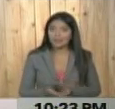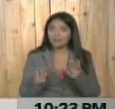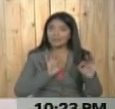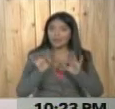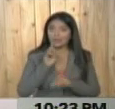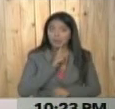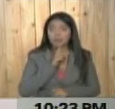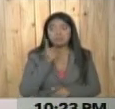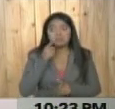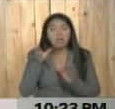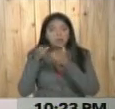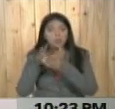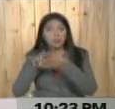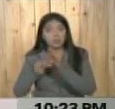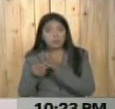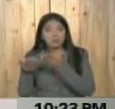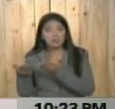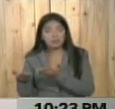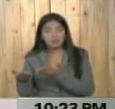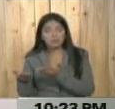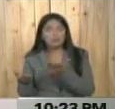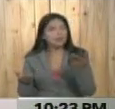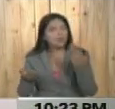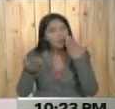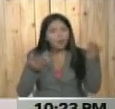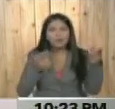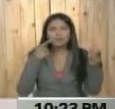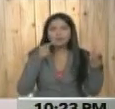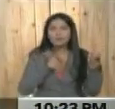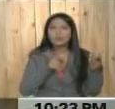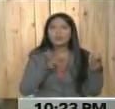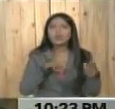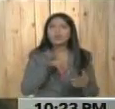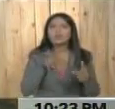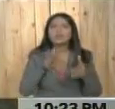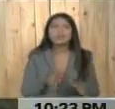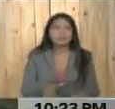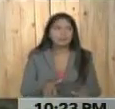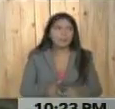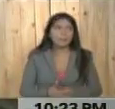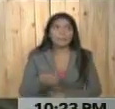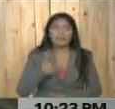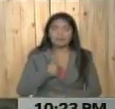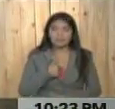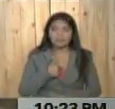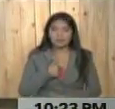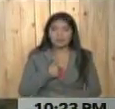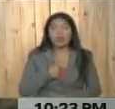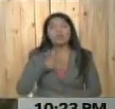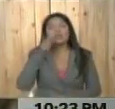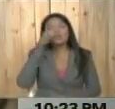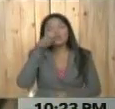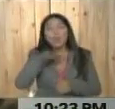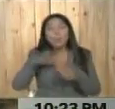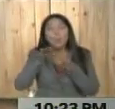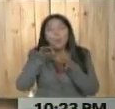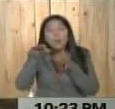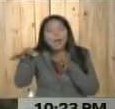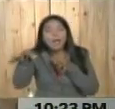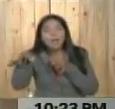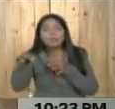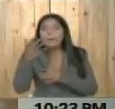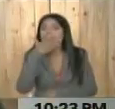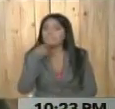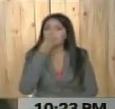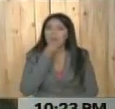el equipo técnico... David, ¿cómo estás? Tú eres de Cádiz. Buenas noches. Soy de la línea de la Concesión, un pueblecito de la provincia de Cádiz. Es una belleza,